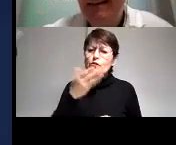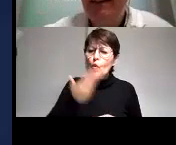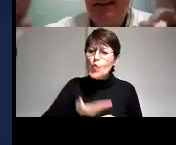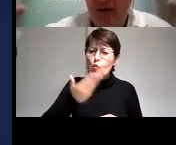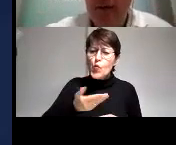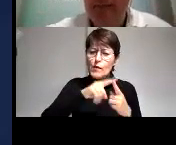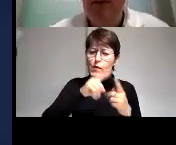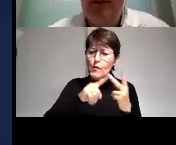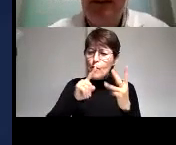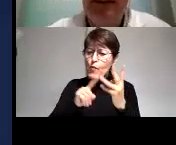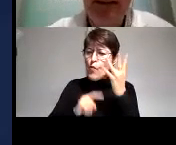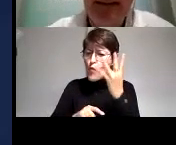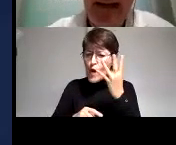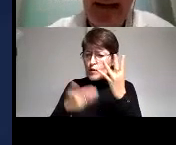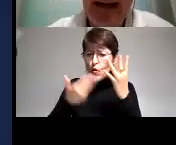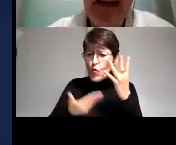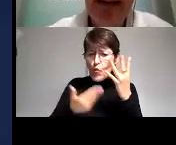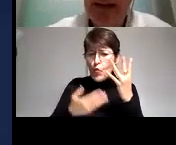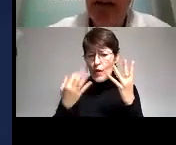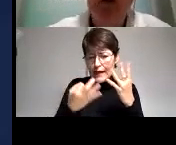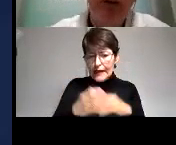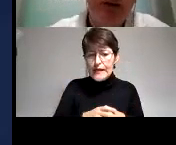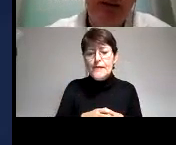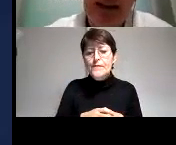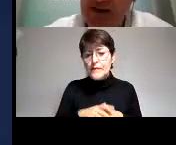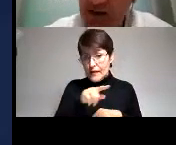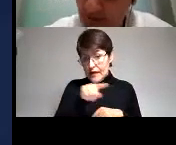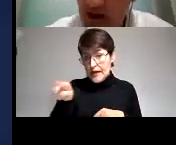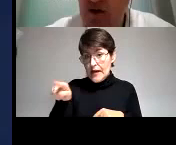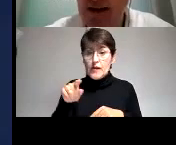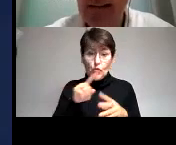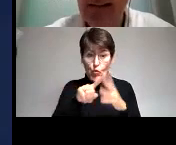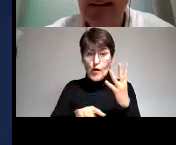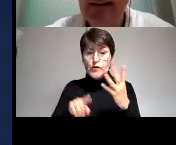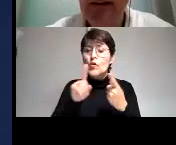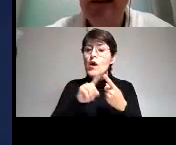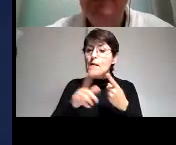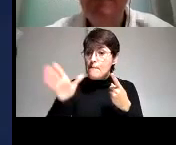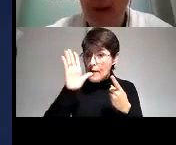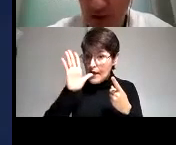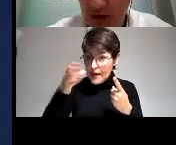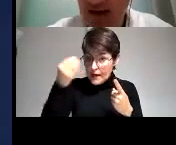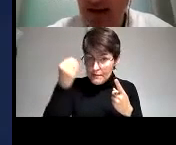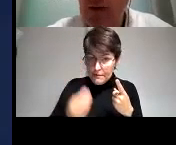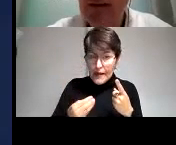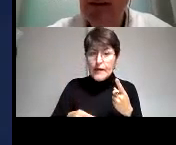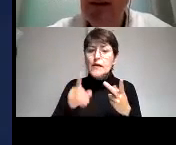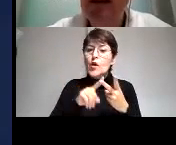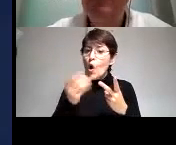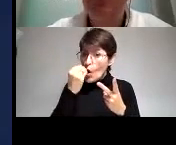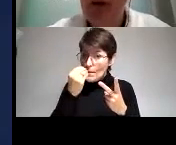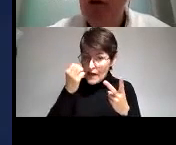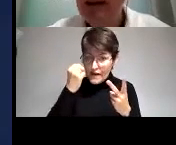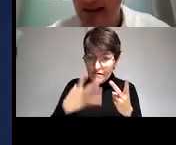alcalinidad, de ese concepto de dieta alcalina, serían estos 4 que veis aquí. Una correcta hidratación, una correcta